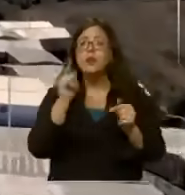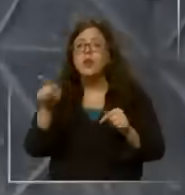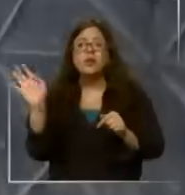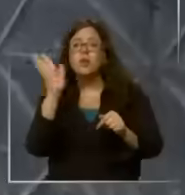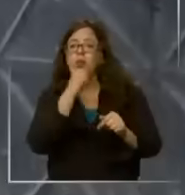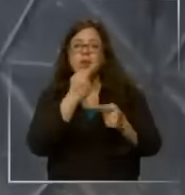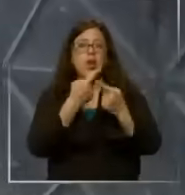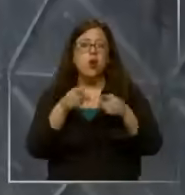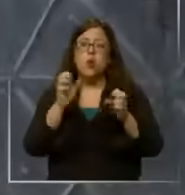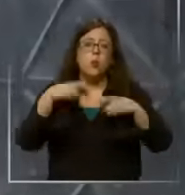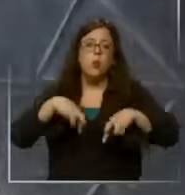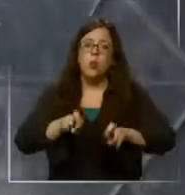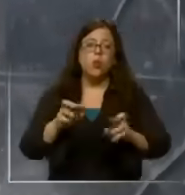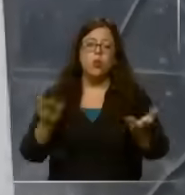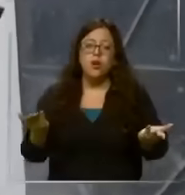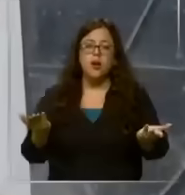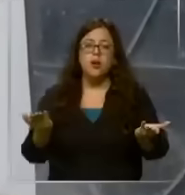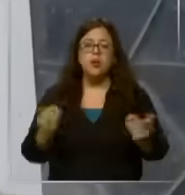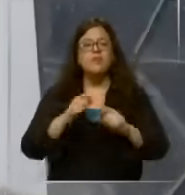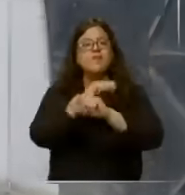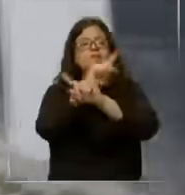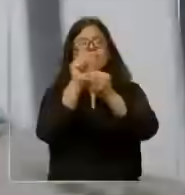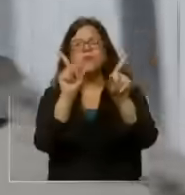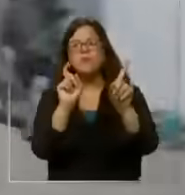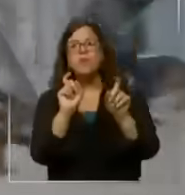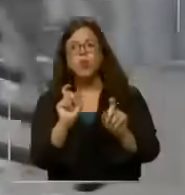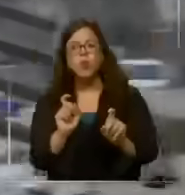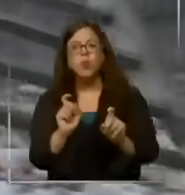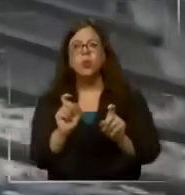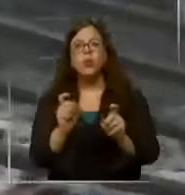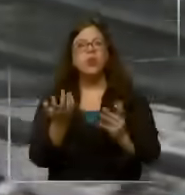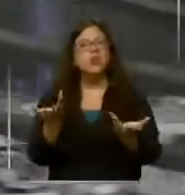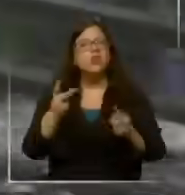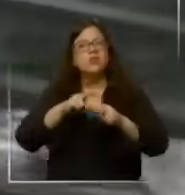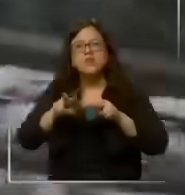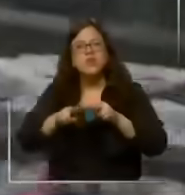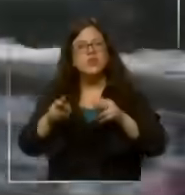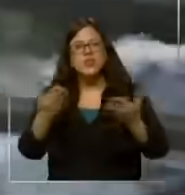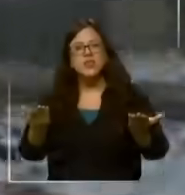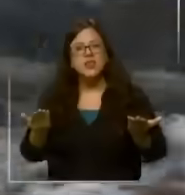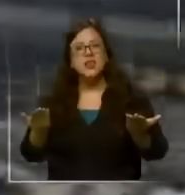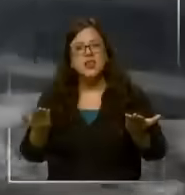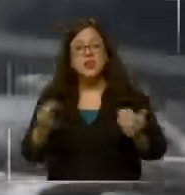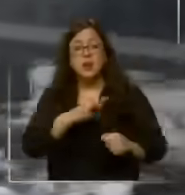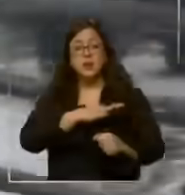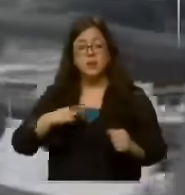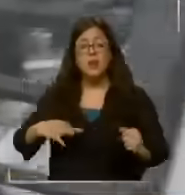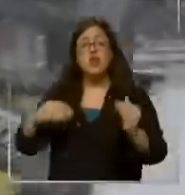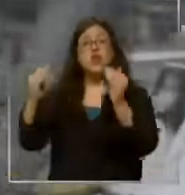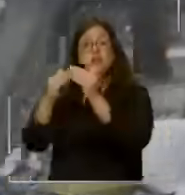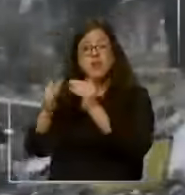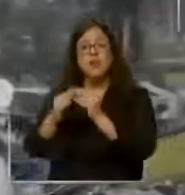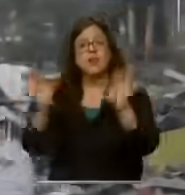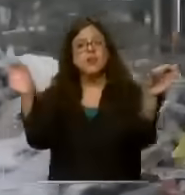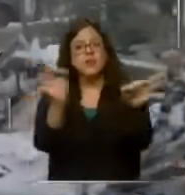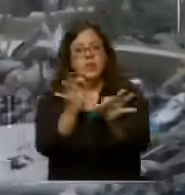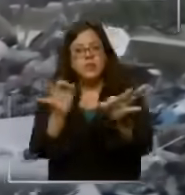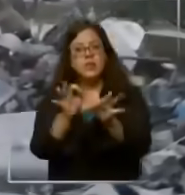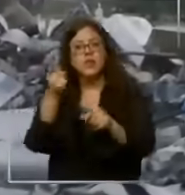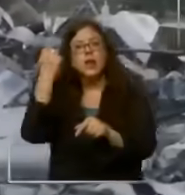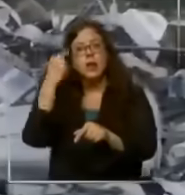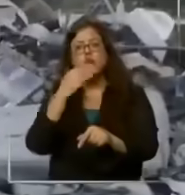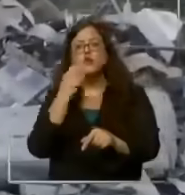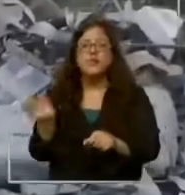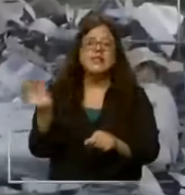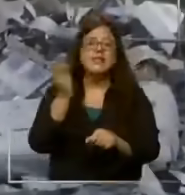había otra posibilidad. La pregunta es, ¿qué se puede hacer? El mismo ministro de Vivienda lo explica, pero reconoce